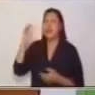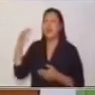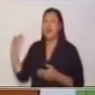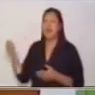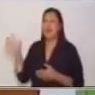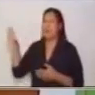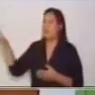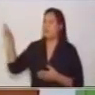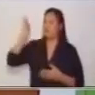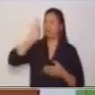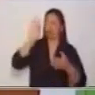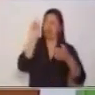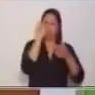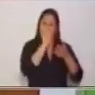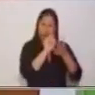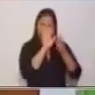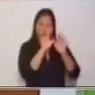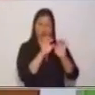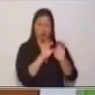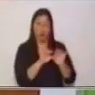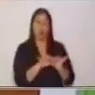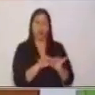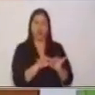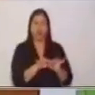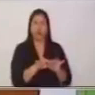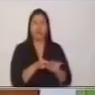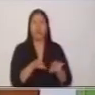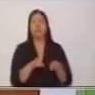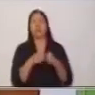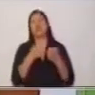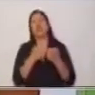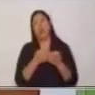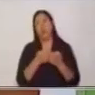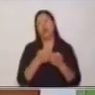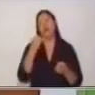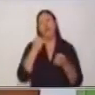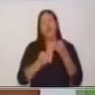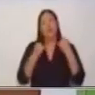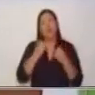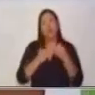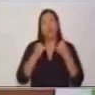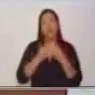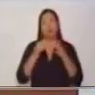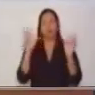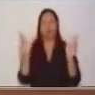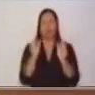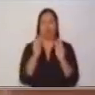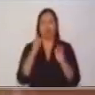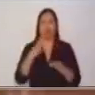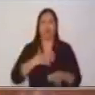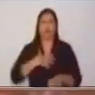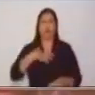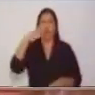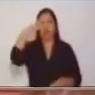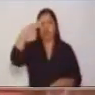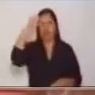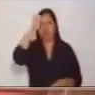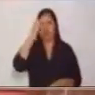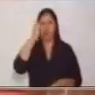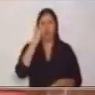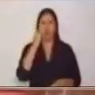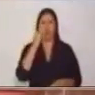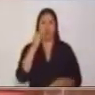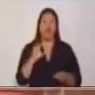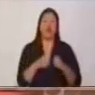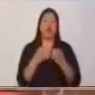referencia. Nos está dando también datos. Y por último, la conclusión, que es el último párrafo, a ese punto que en este